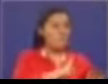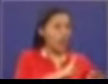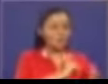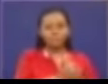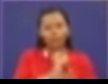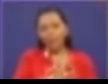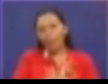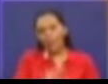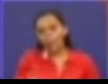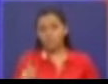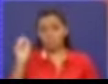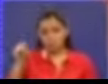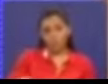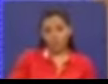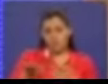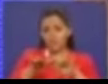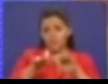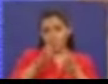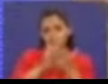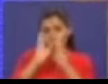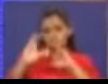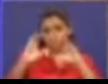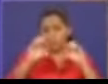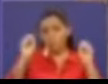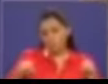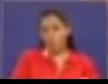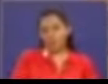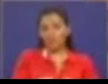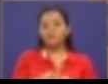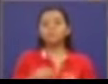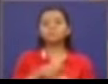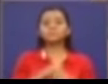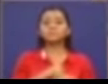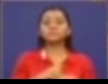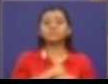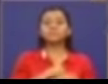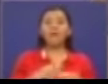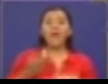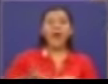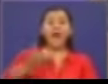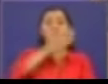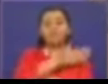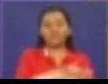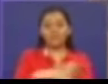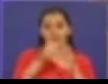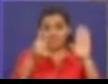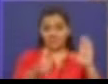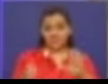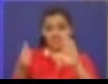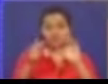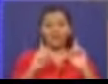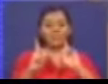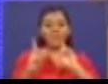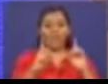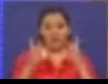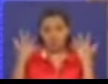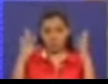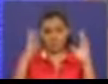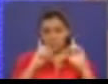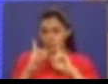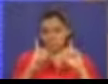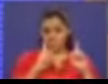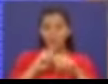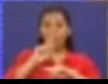Ahora son los grandes dialogadores y los que no dialogamos somos nosotros. En la época social cristiana, cuando el Congreso